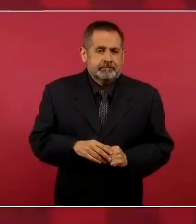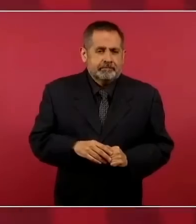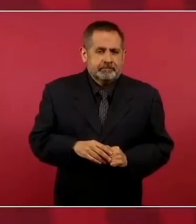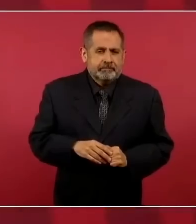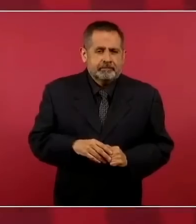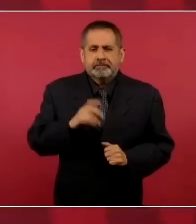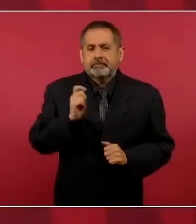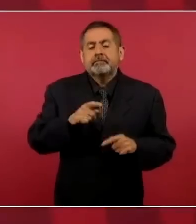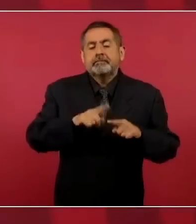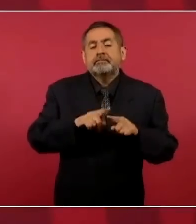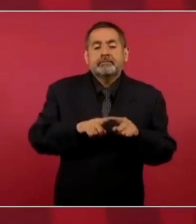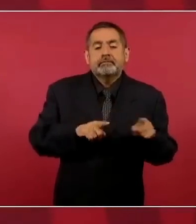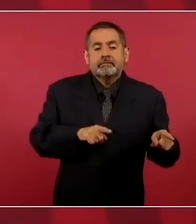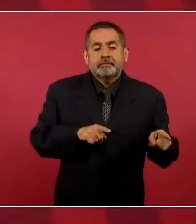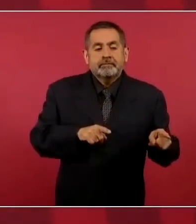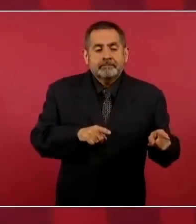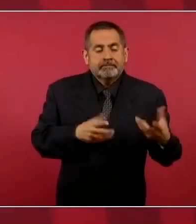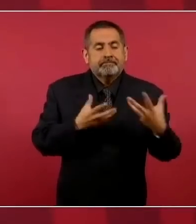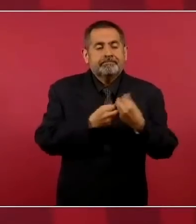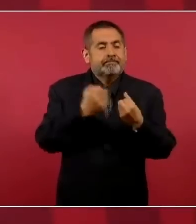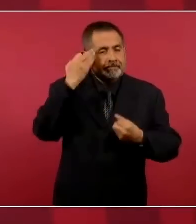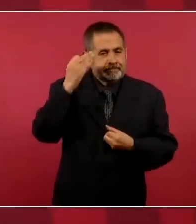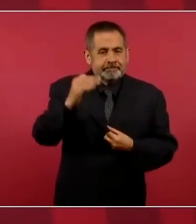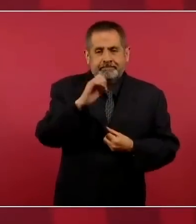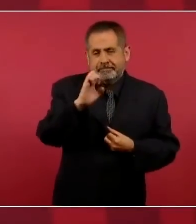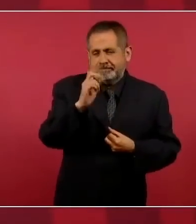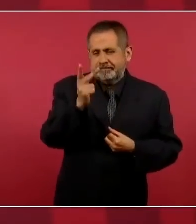fue cuando Peña,